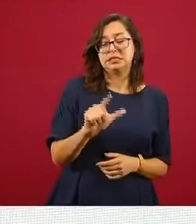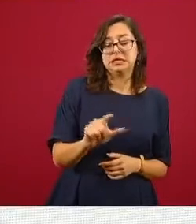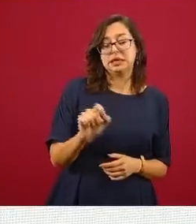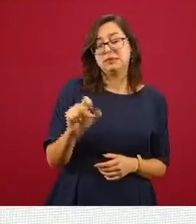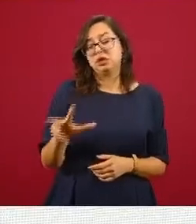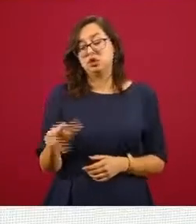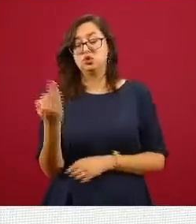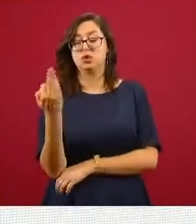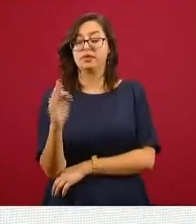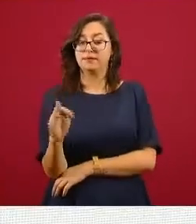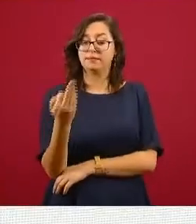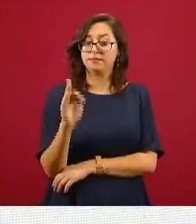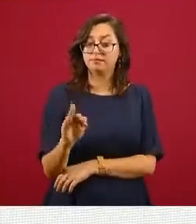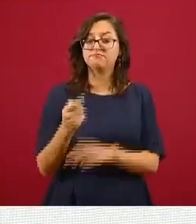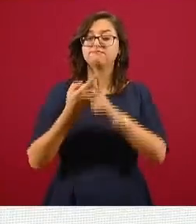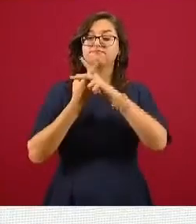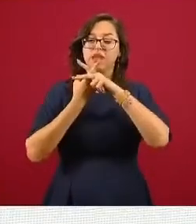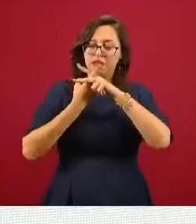28,